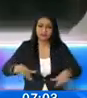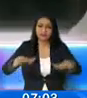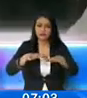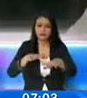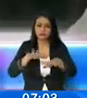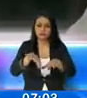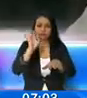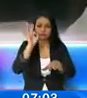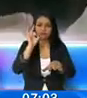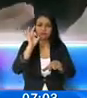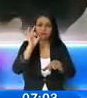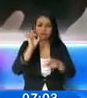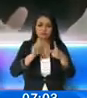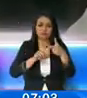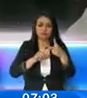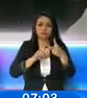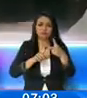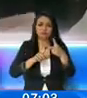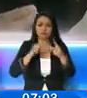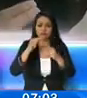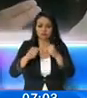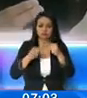logró recuperar la ojiva